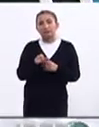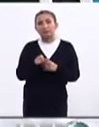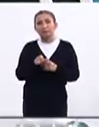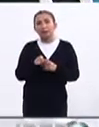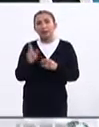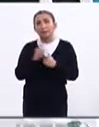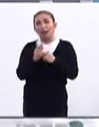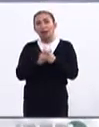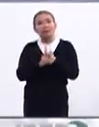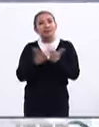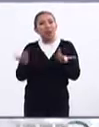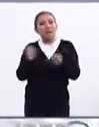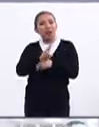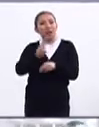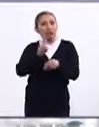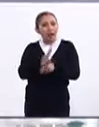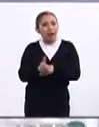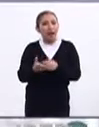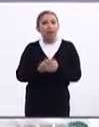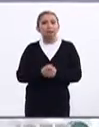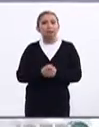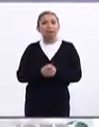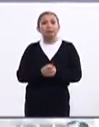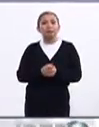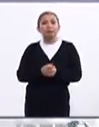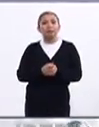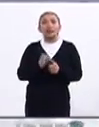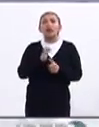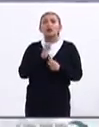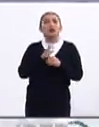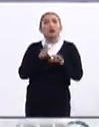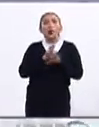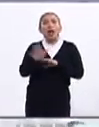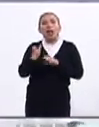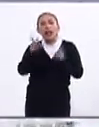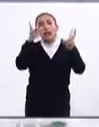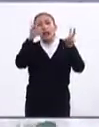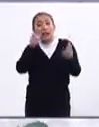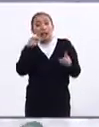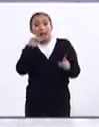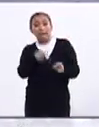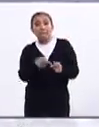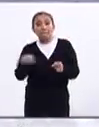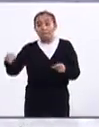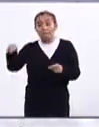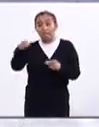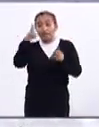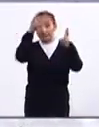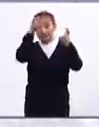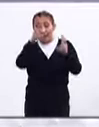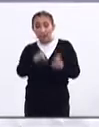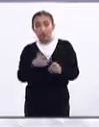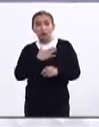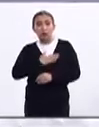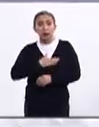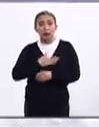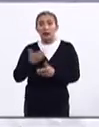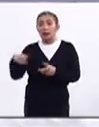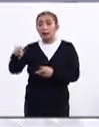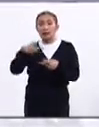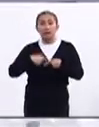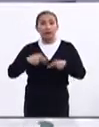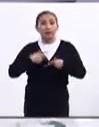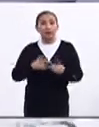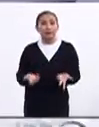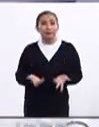en países como Venezuela, ¿no? Entonces, ¿cuál es la agenda? Indudablemente que la agenda es la justicia social, ¿no?